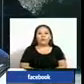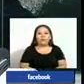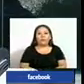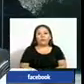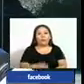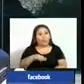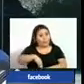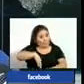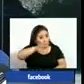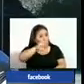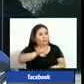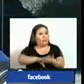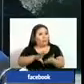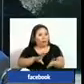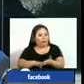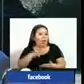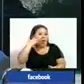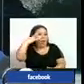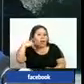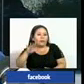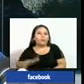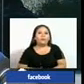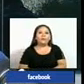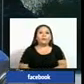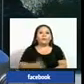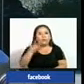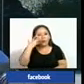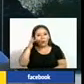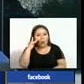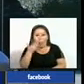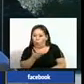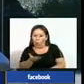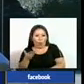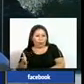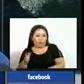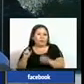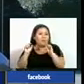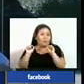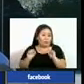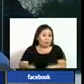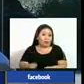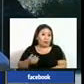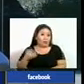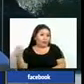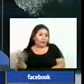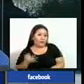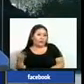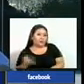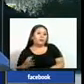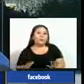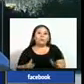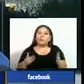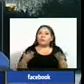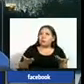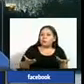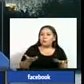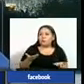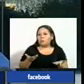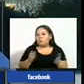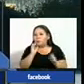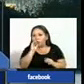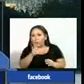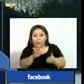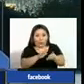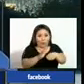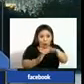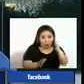de costos, comprar aquellos aditamentos o accesorios necesarios para poder, digamos,